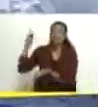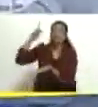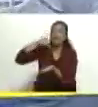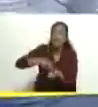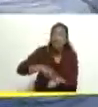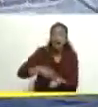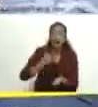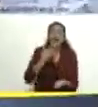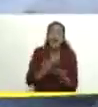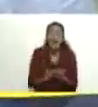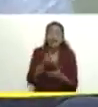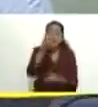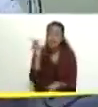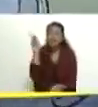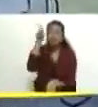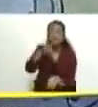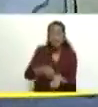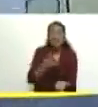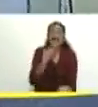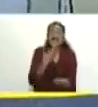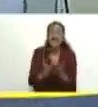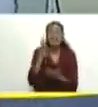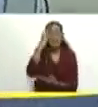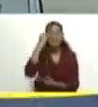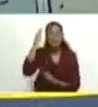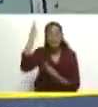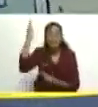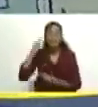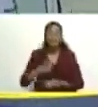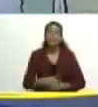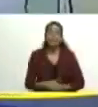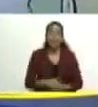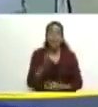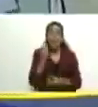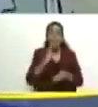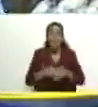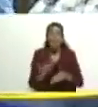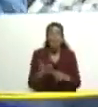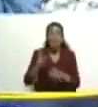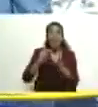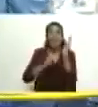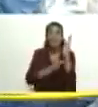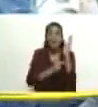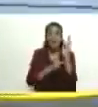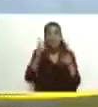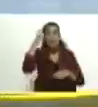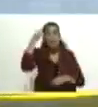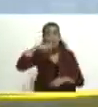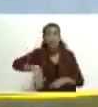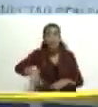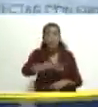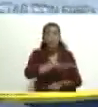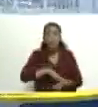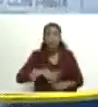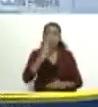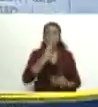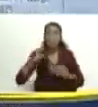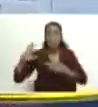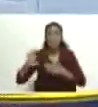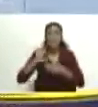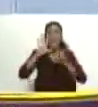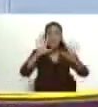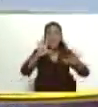aquí estás, agradecida porque estés aquí en nuestra parroquia. Hoy estamos cumpliendo